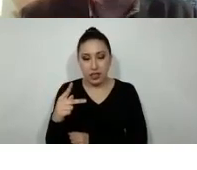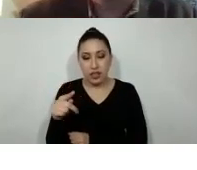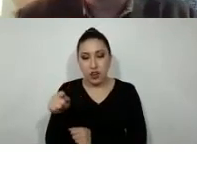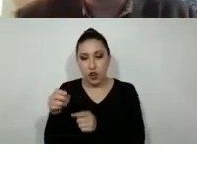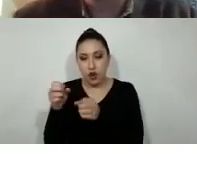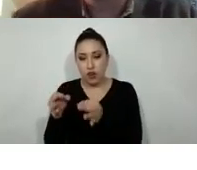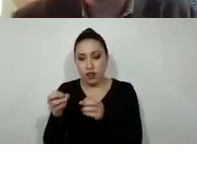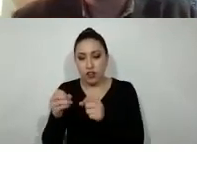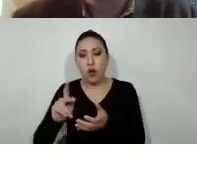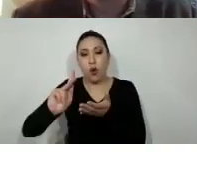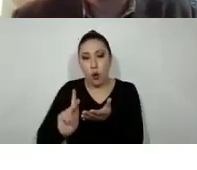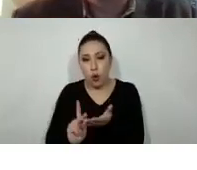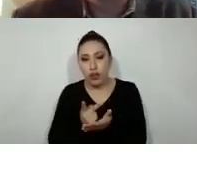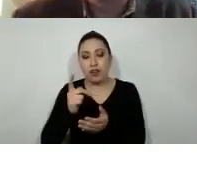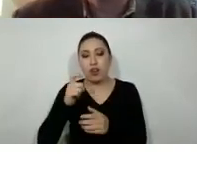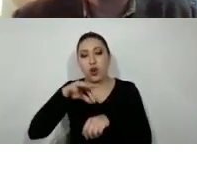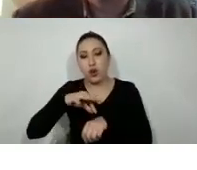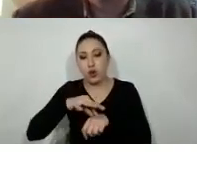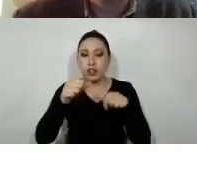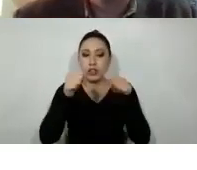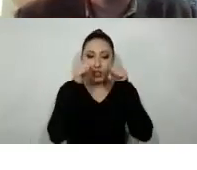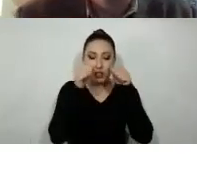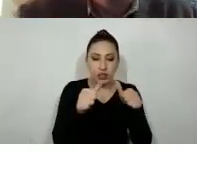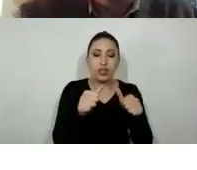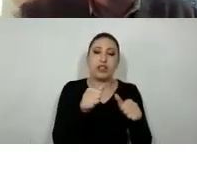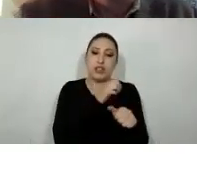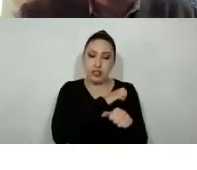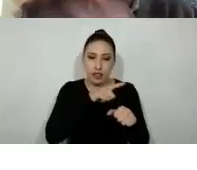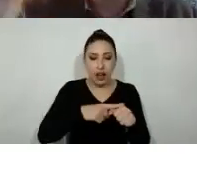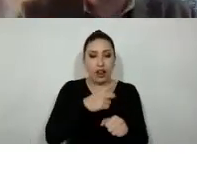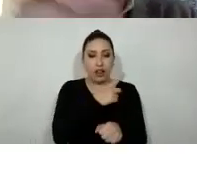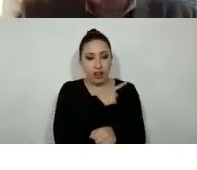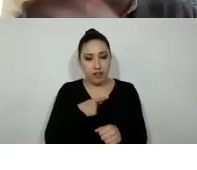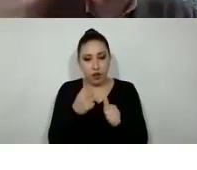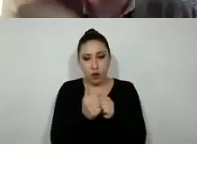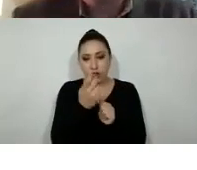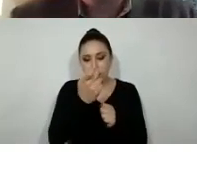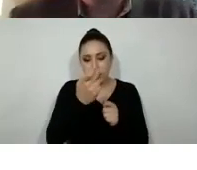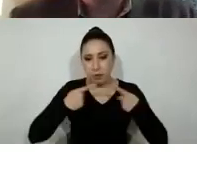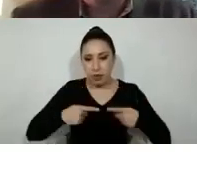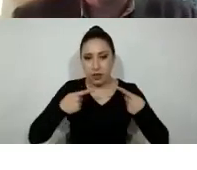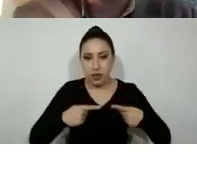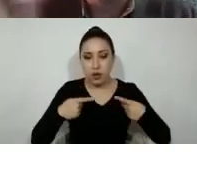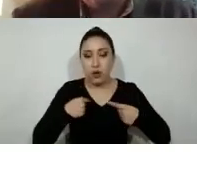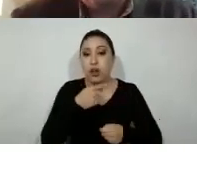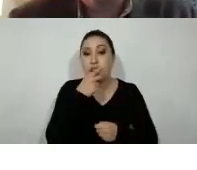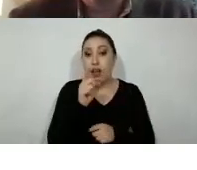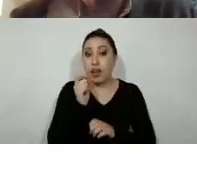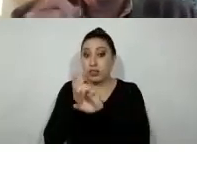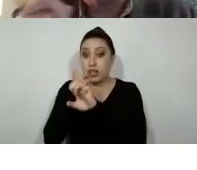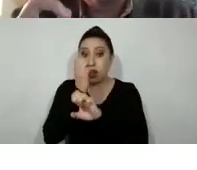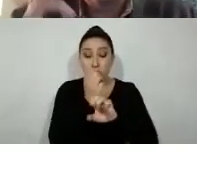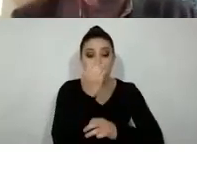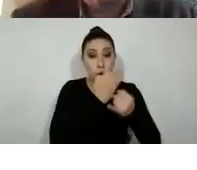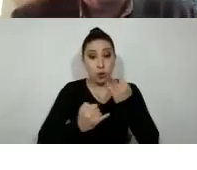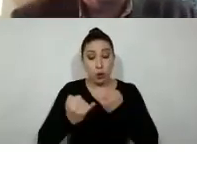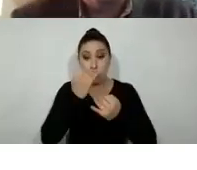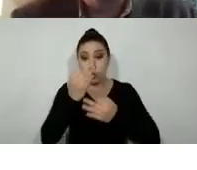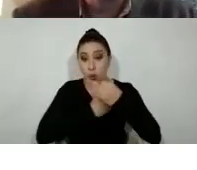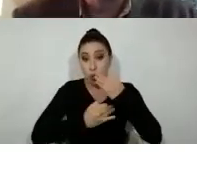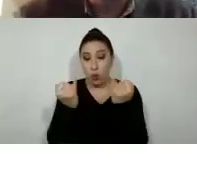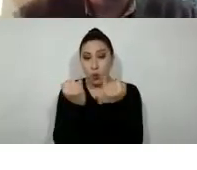otra revisión médica que hace el Ministerio Público. Esto, les digo, no es igual en todos los estados. En algunos estados hacen una